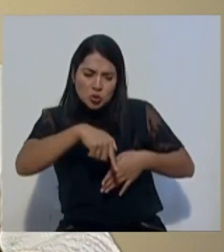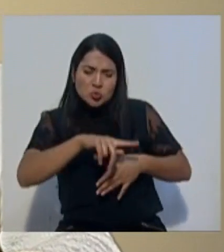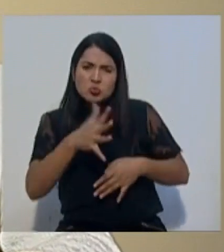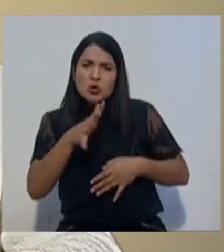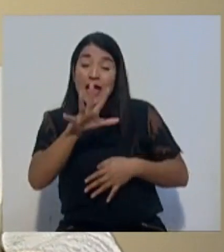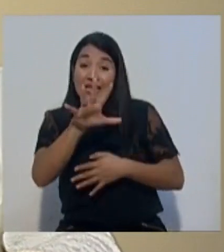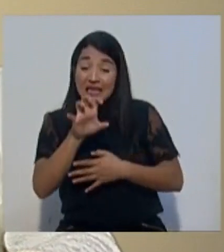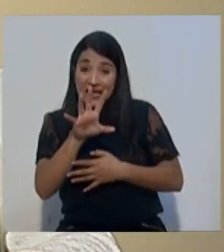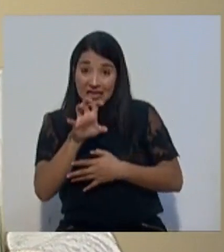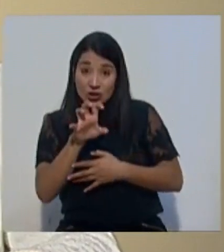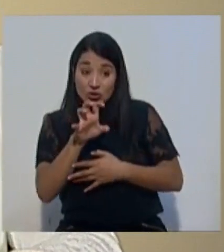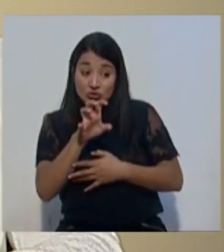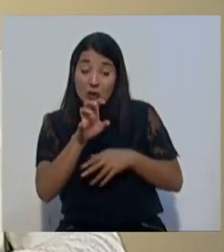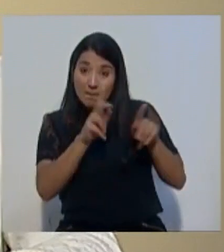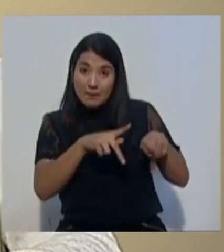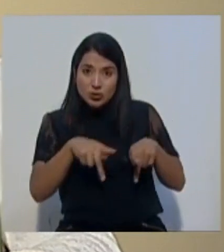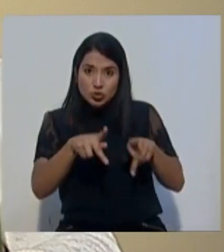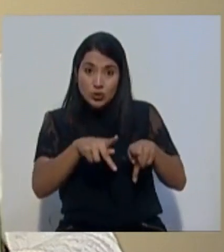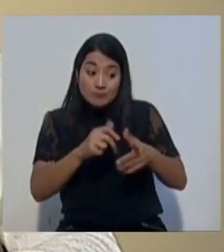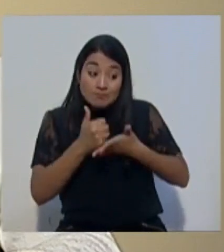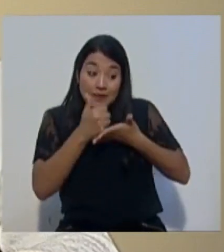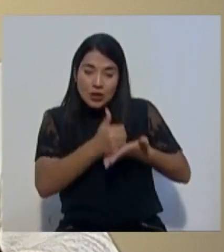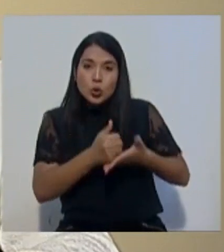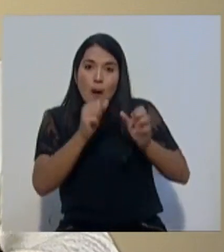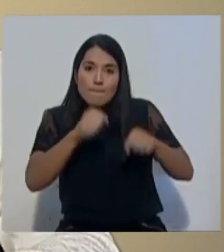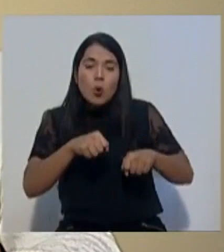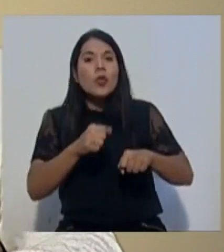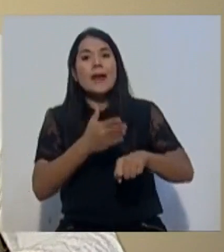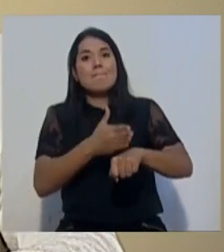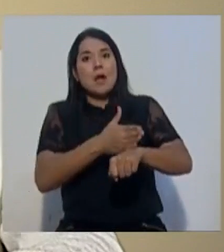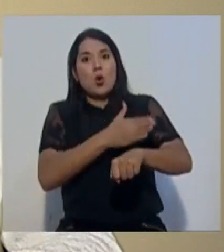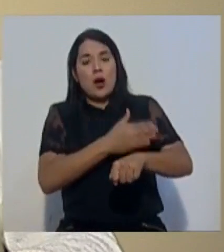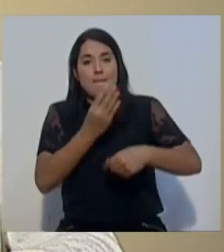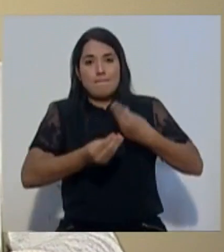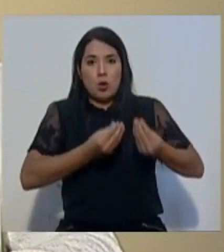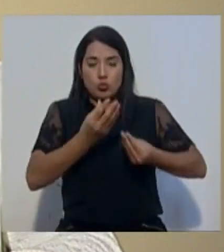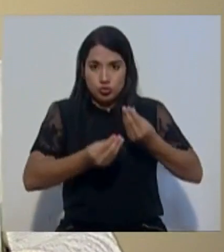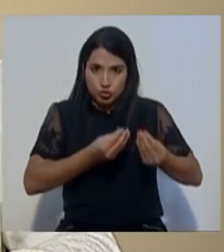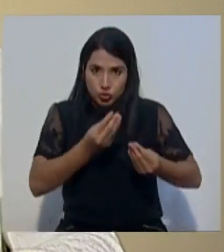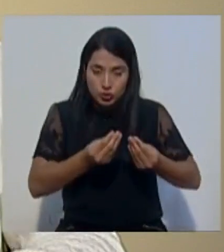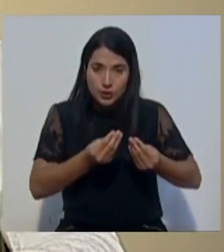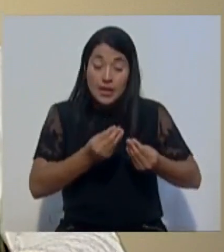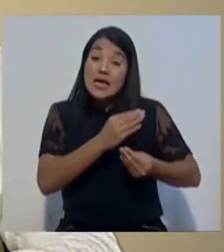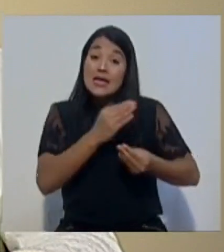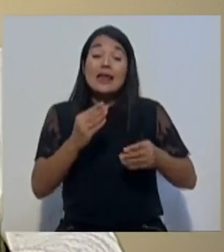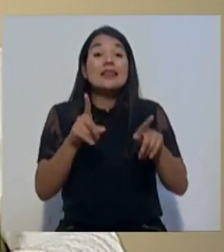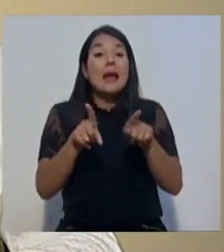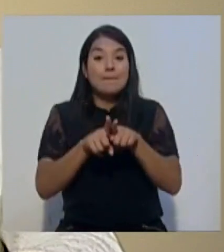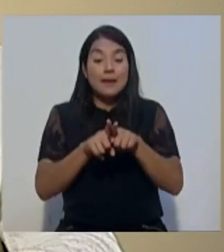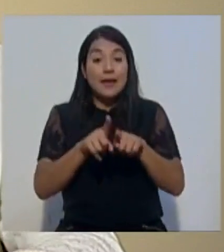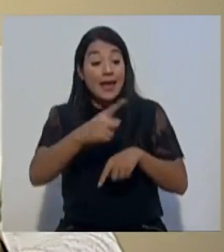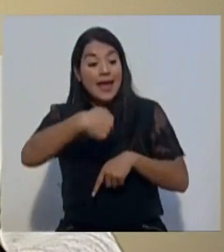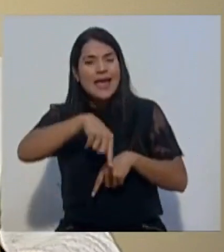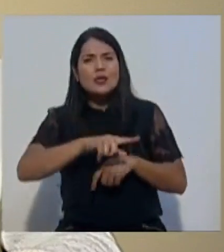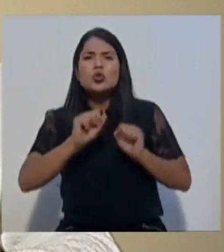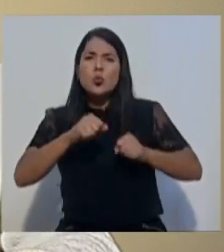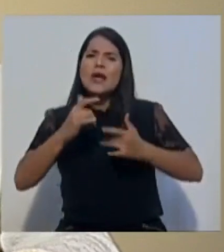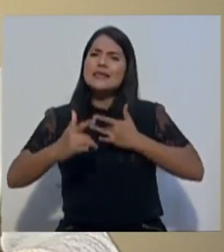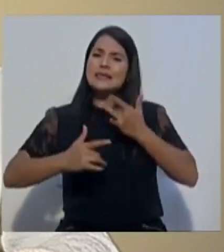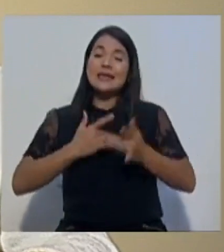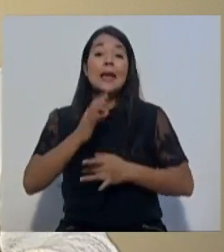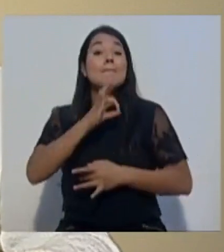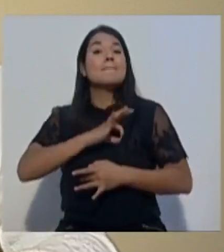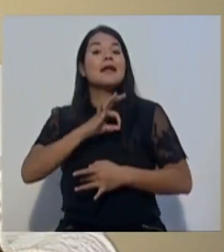500, a realmente levantar esos índices de producción, productividad, y que además ellos sientan el